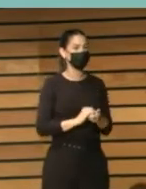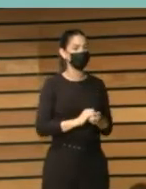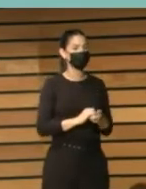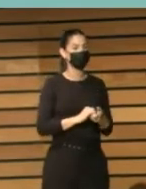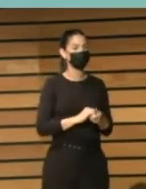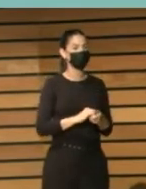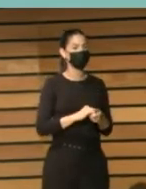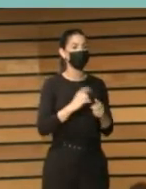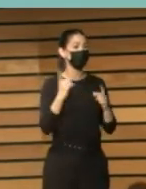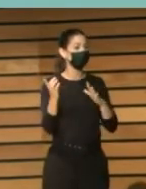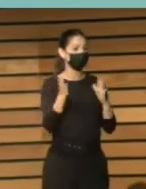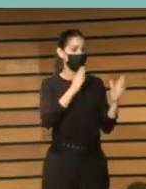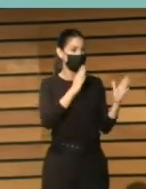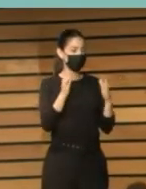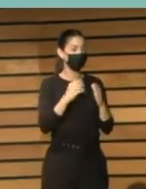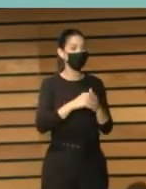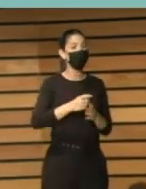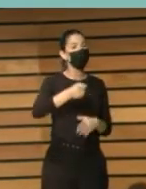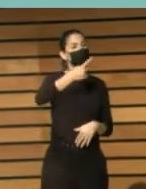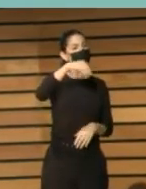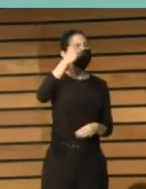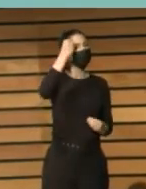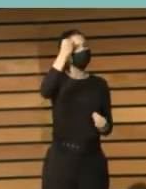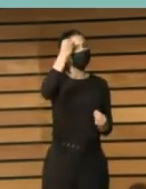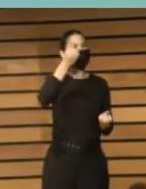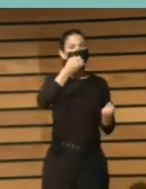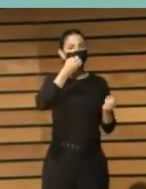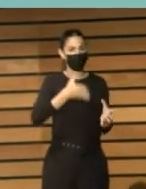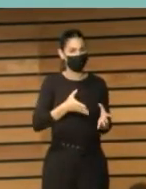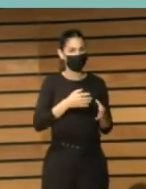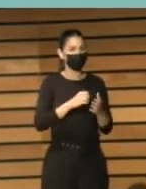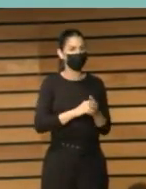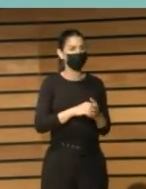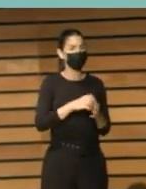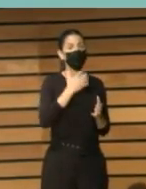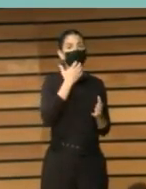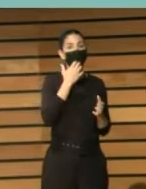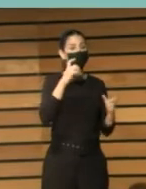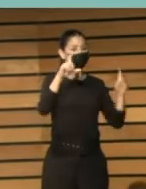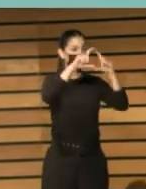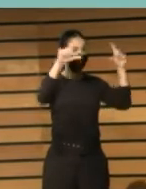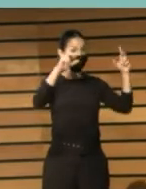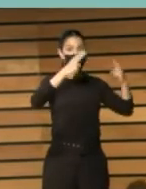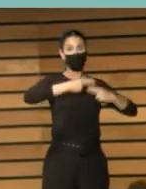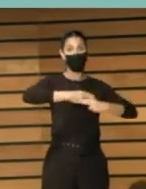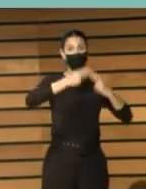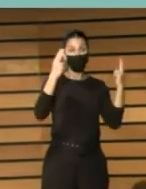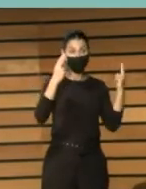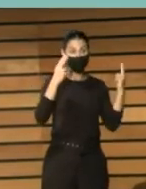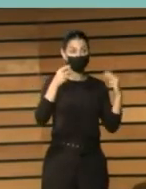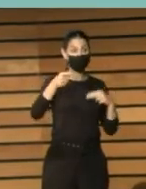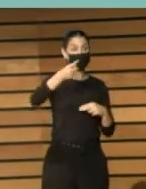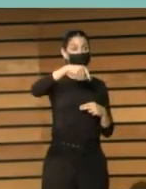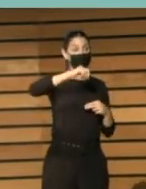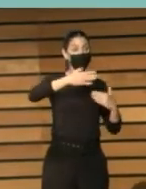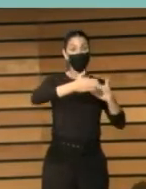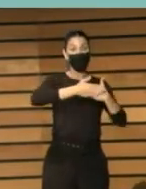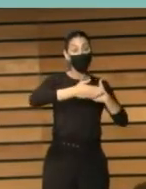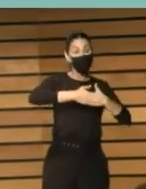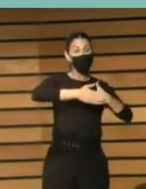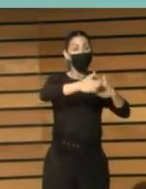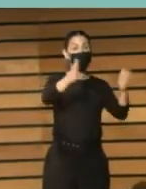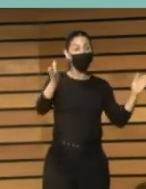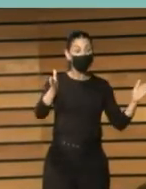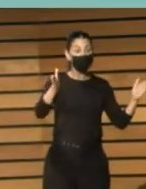de un lado a otro. Y si ustedes piensen bien, no hay ninguna institución pública que tenga puertas abiertas y que pueda servir